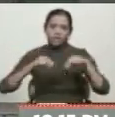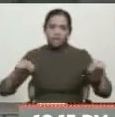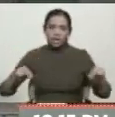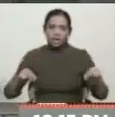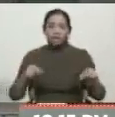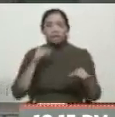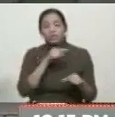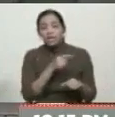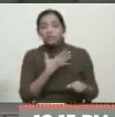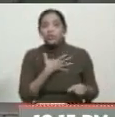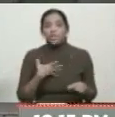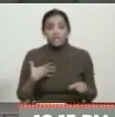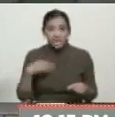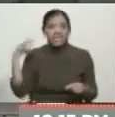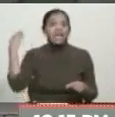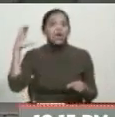quieren,